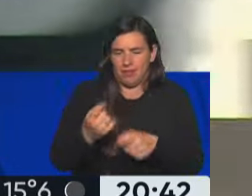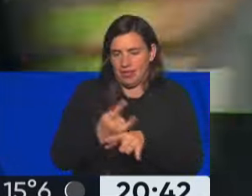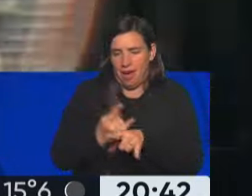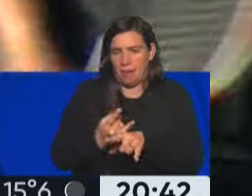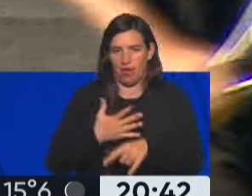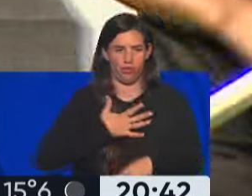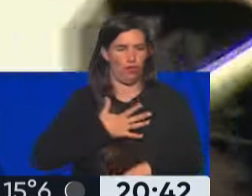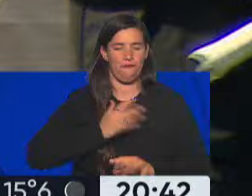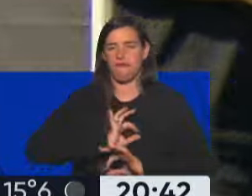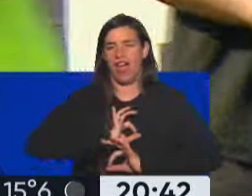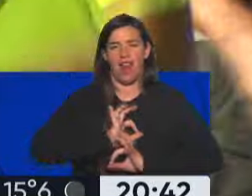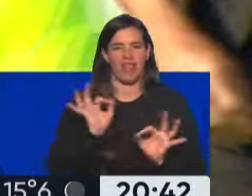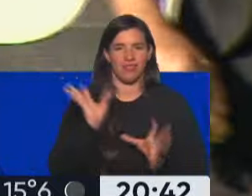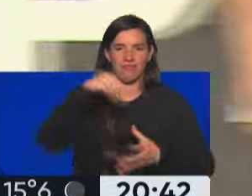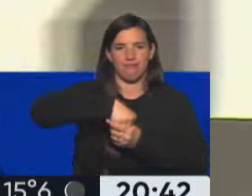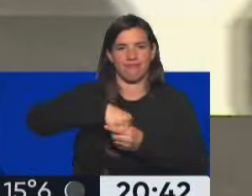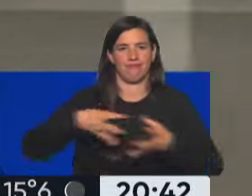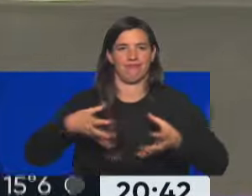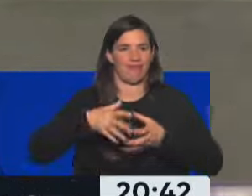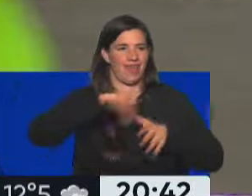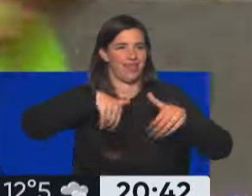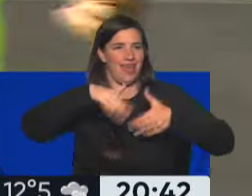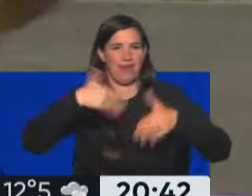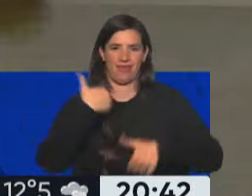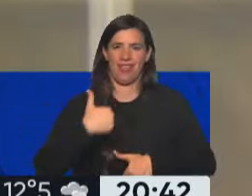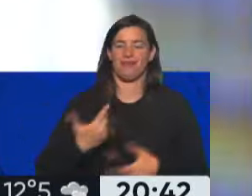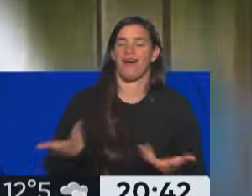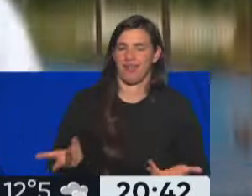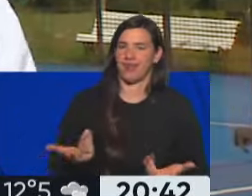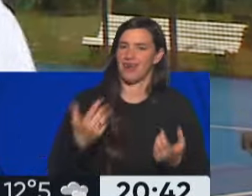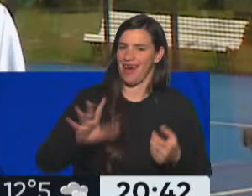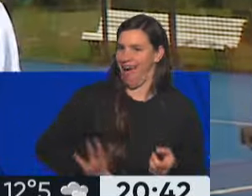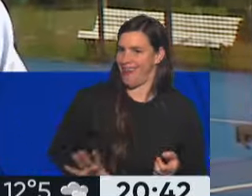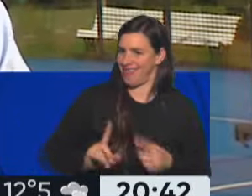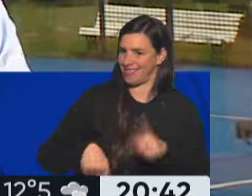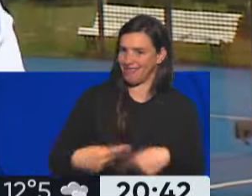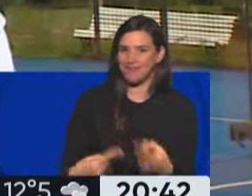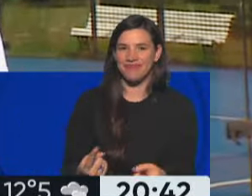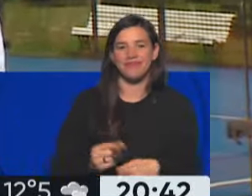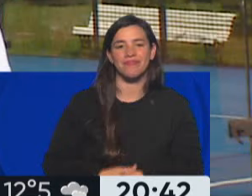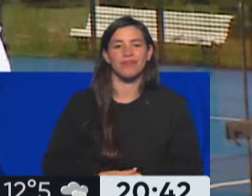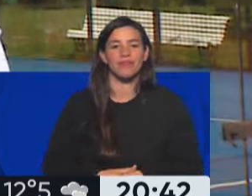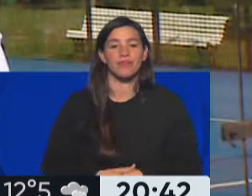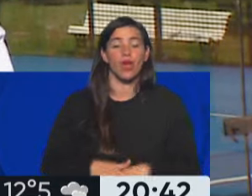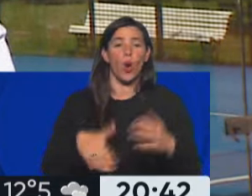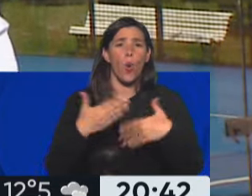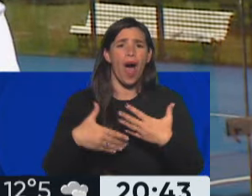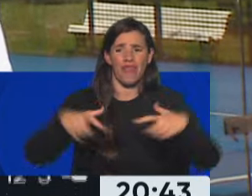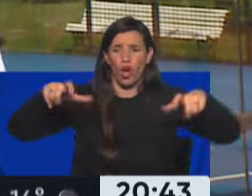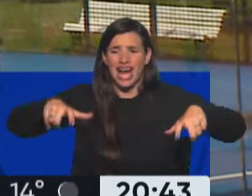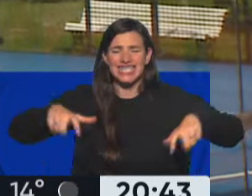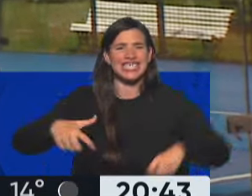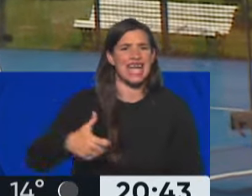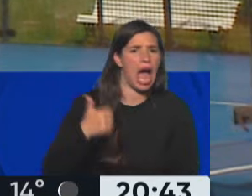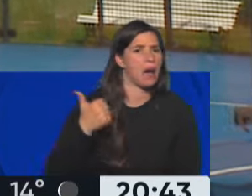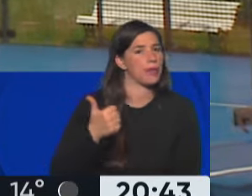era feliz de formar parte de otra convocatoria y con muchas ganas de afrontar lo que se viene. Estamos jugando muy bien esas canchas, son canchas que fuimos aprendiendo a